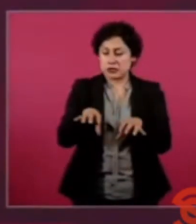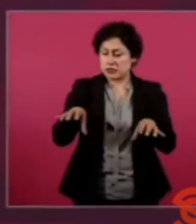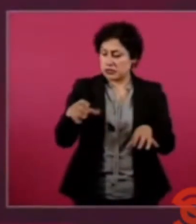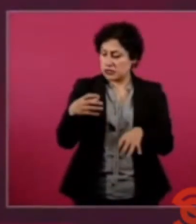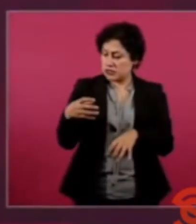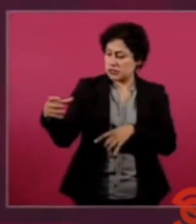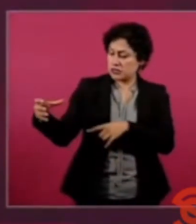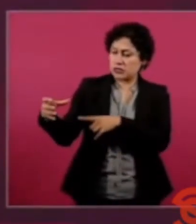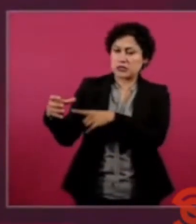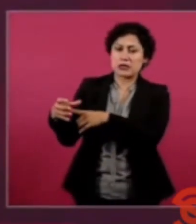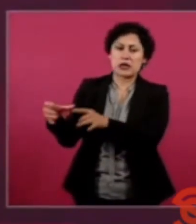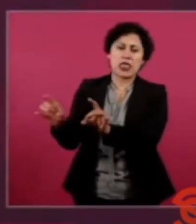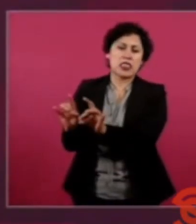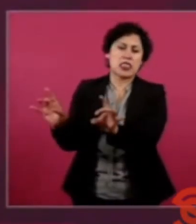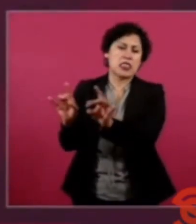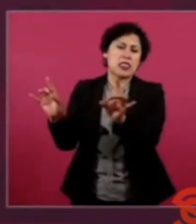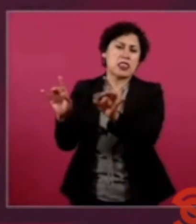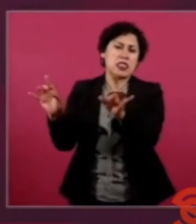intolerante,